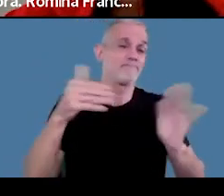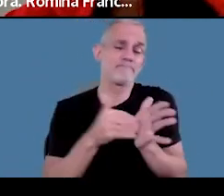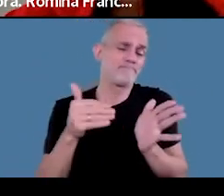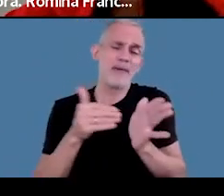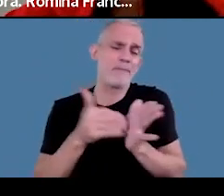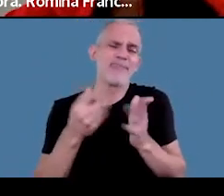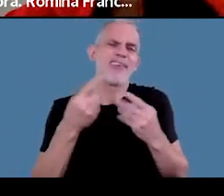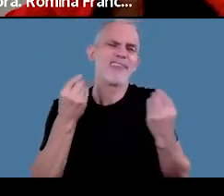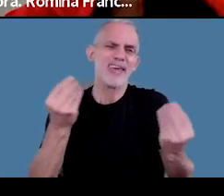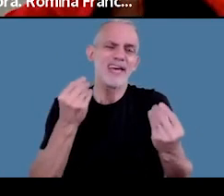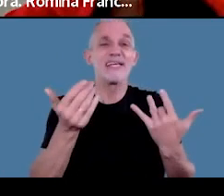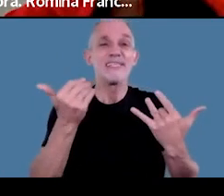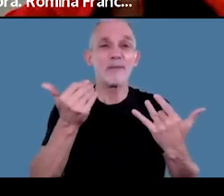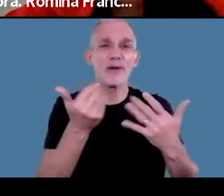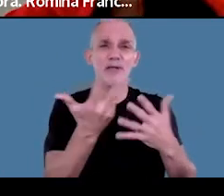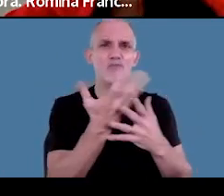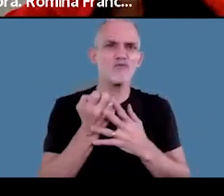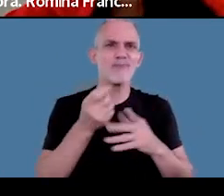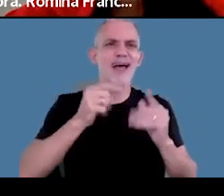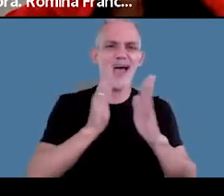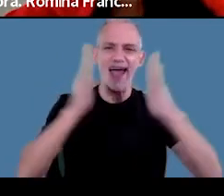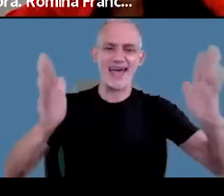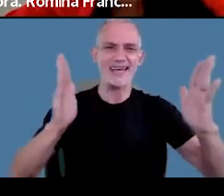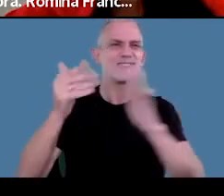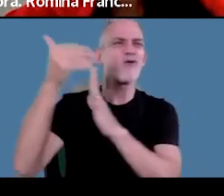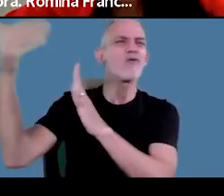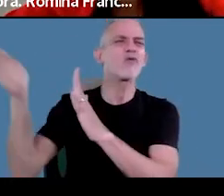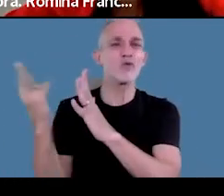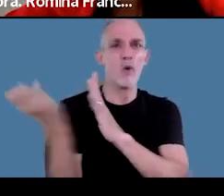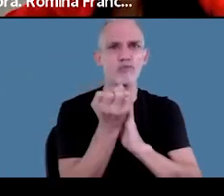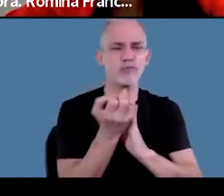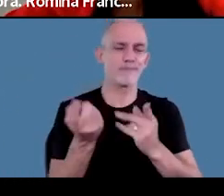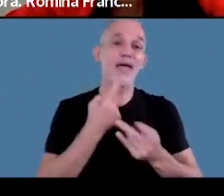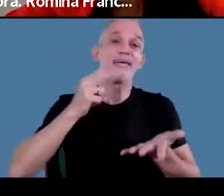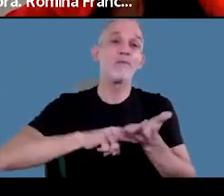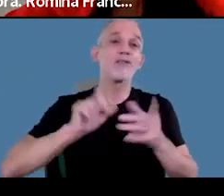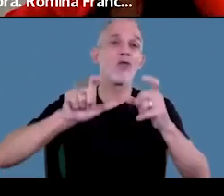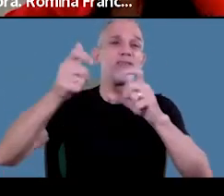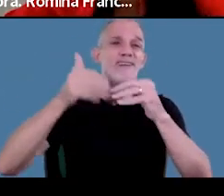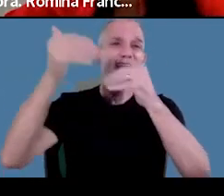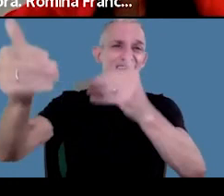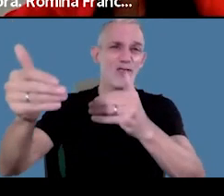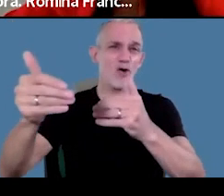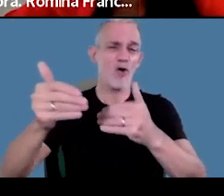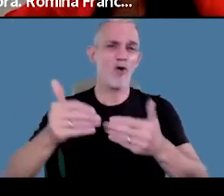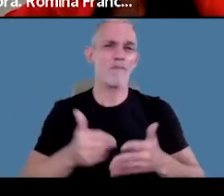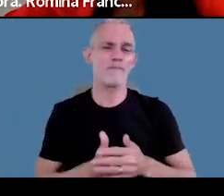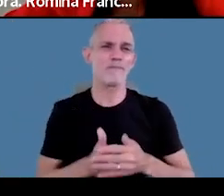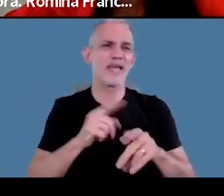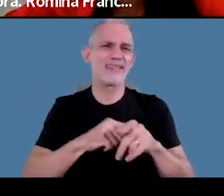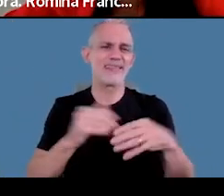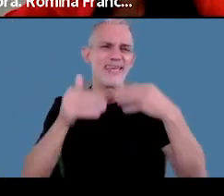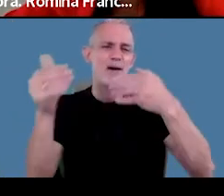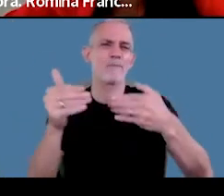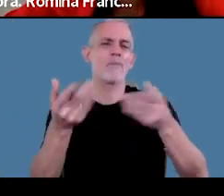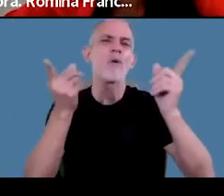si se puede absorber o no en ejercicios futuros. Impuesto diferido, que acá, bueno, volvemos a lo